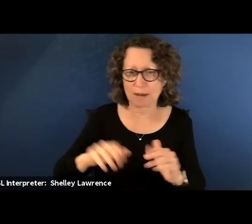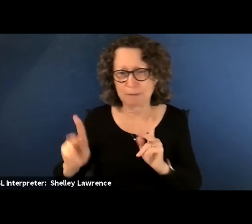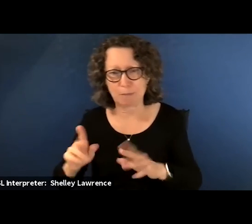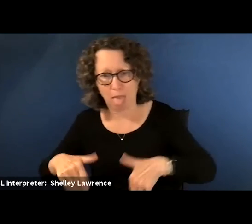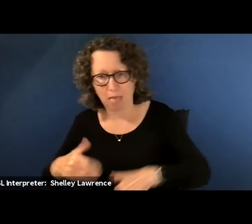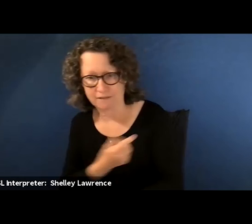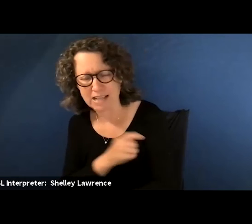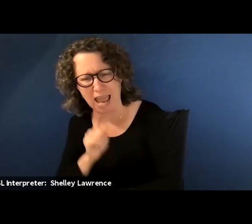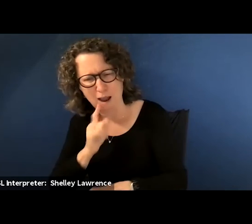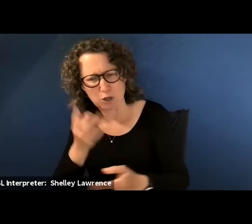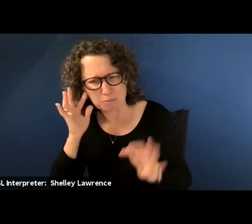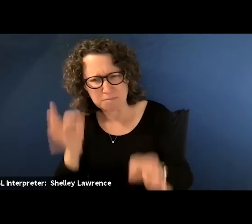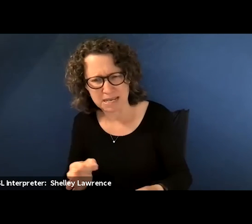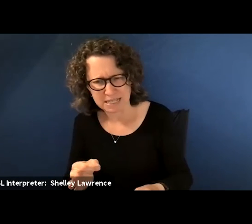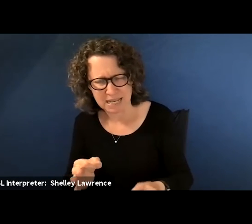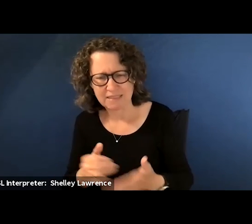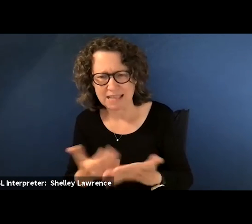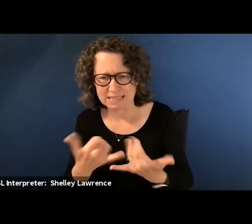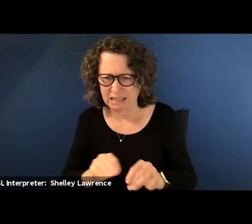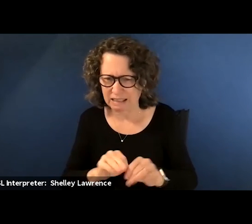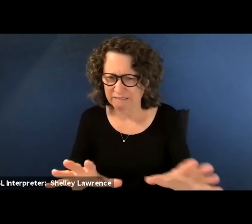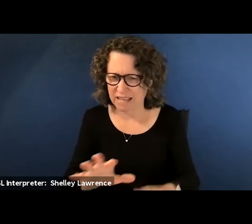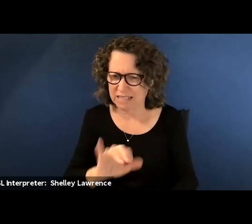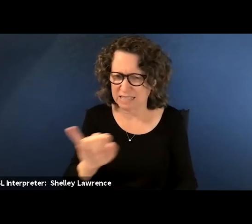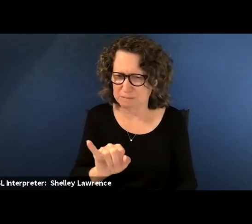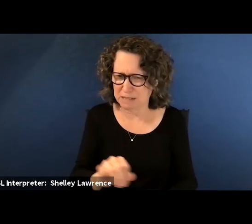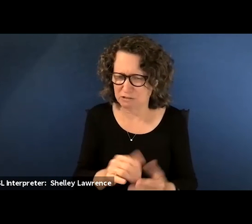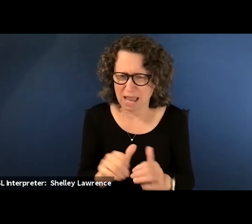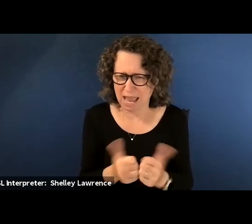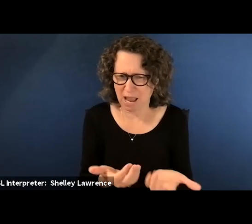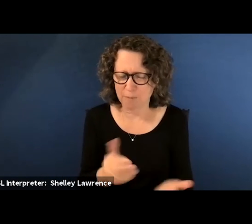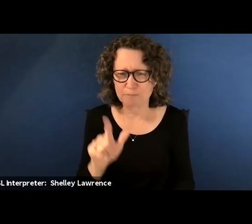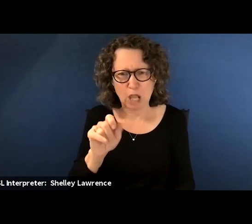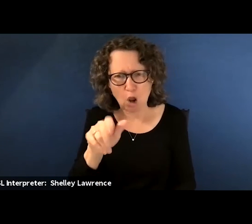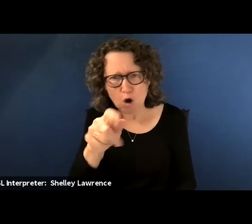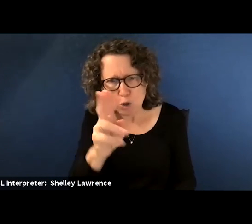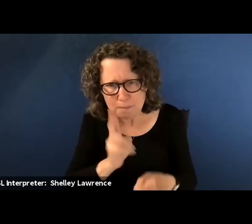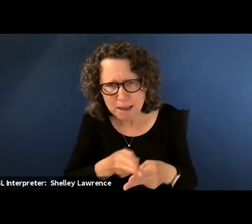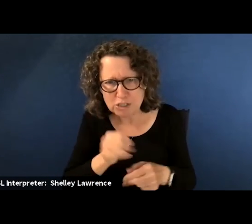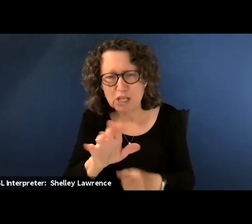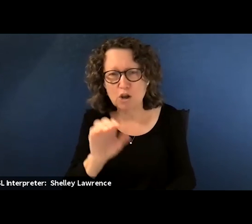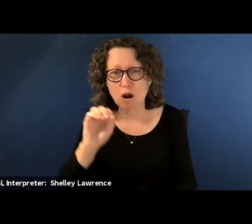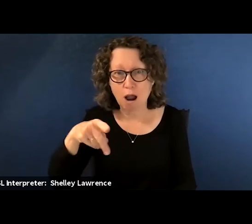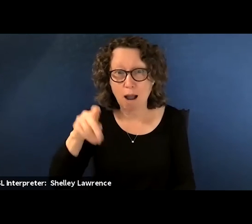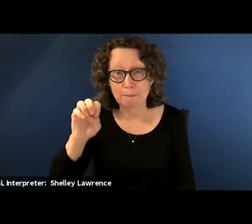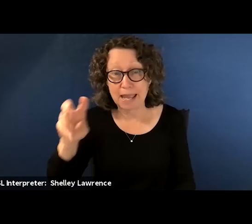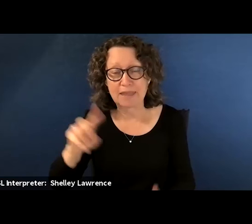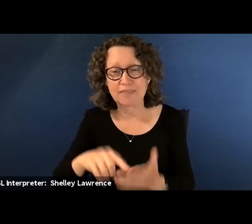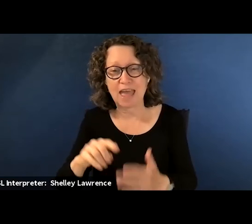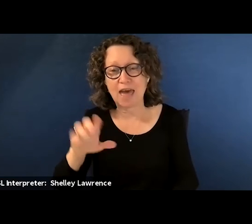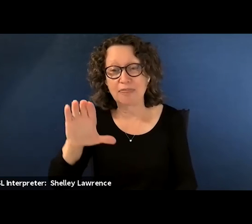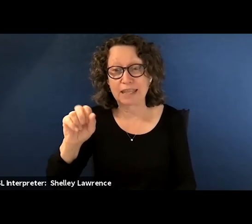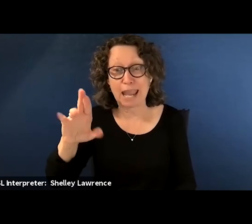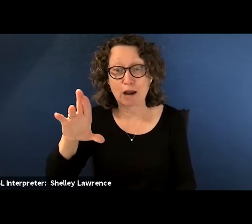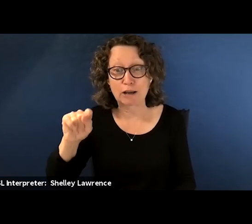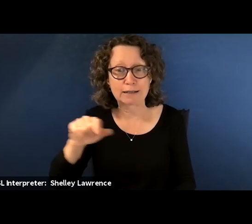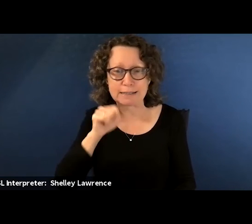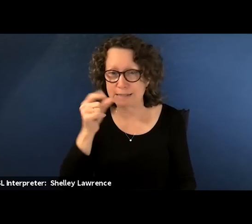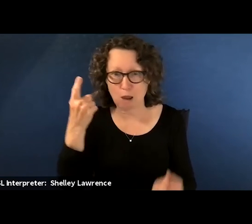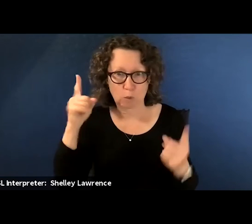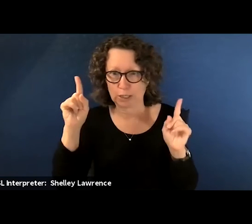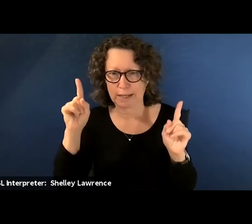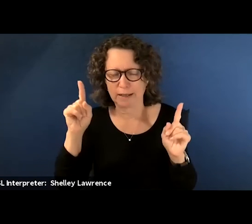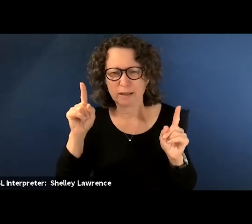están vacunadas llevan la misma infección que los que no están vacunados. Y también,